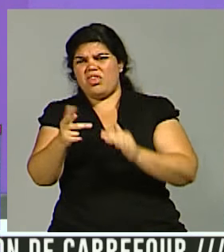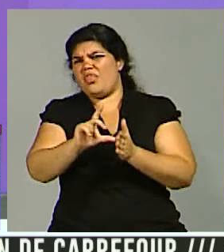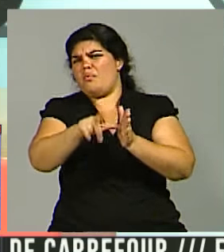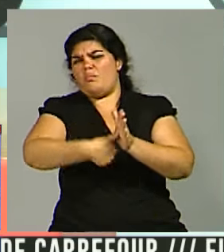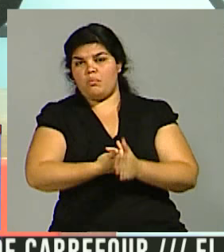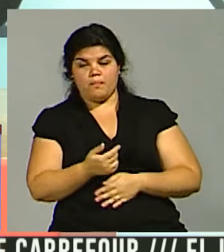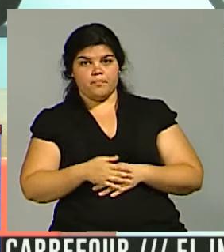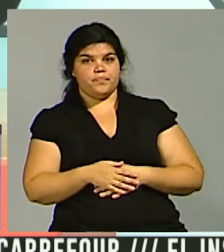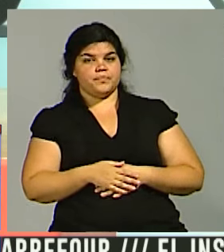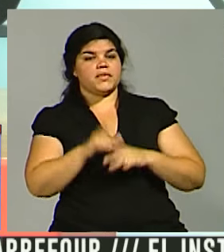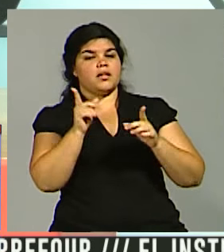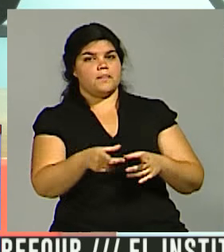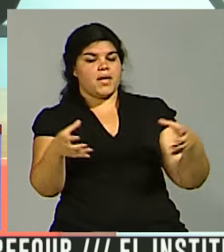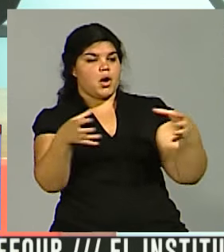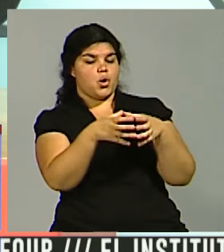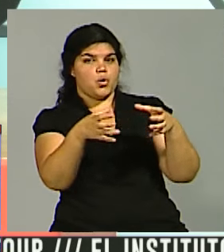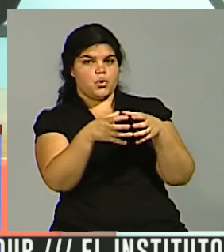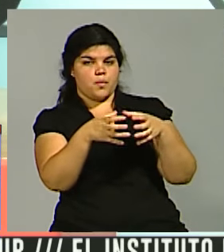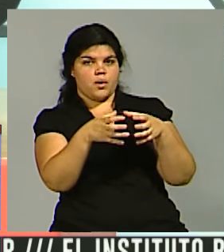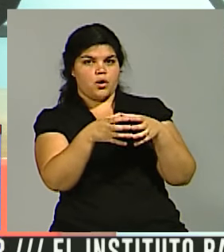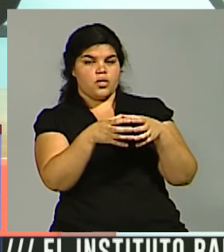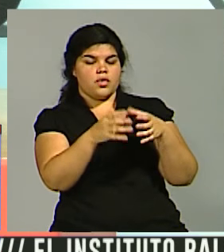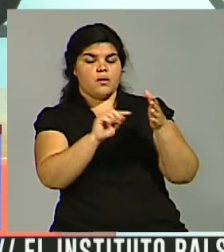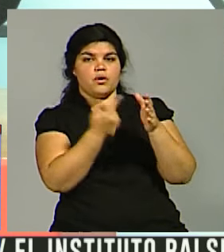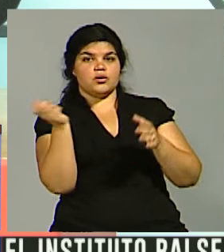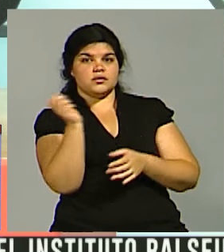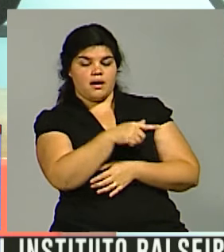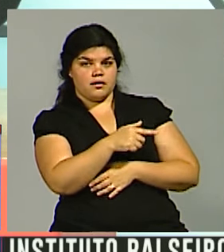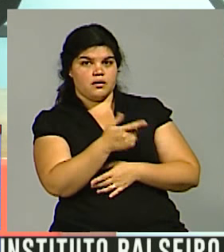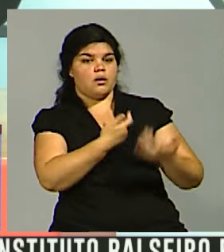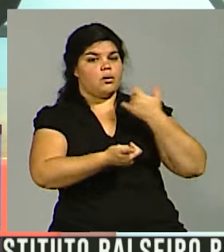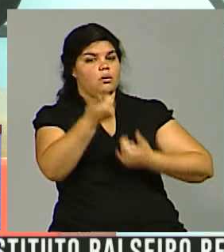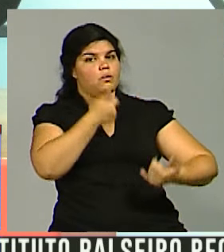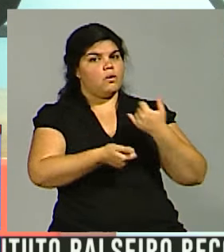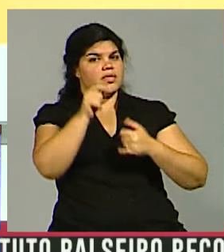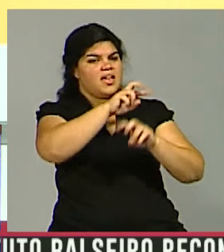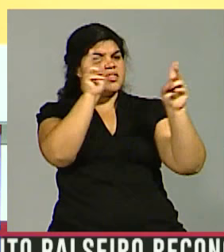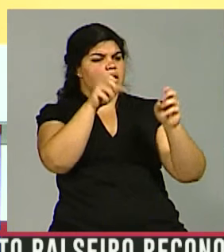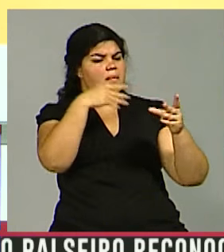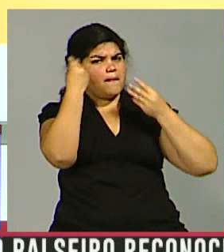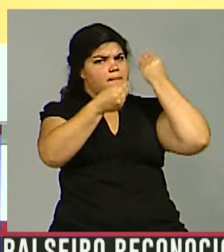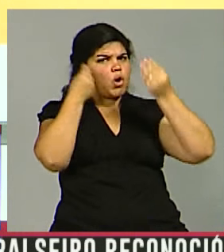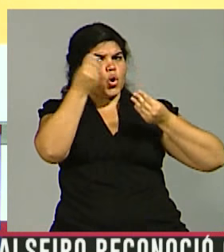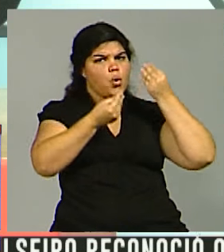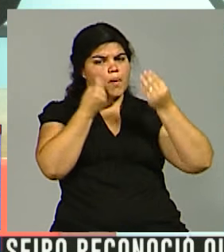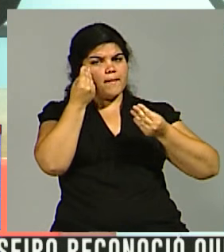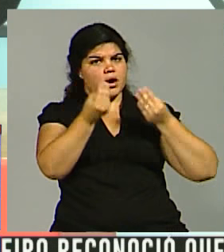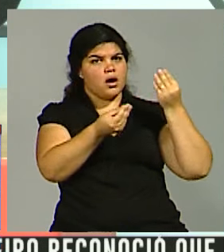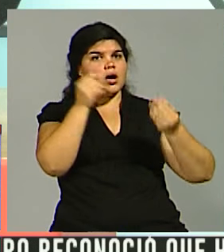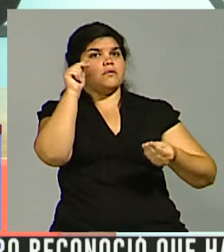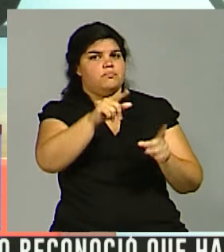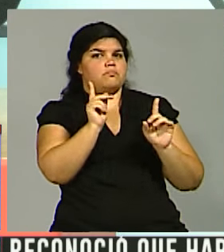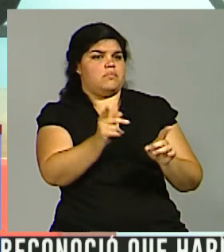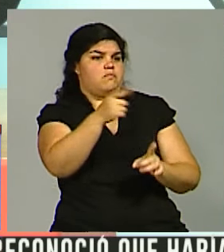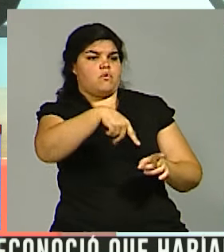Hoy algunos medios porteños sobre todo hablaban de que ha empezado a ser también un tema preocupante para, al menos lo que ellos habían sondeado en Buenos